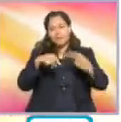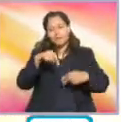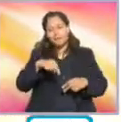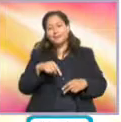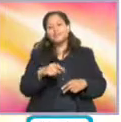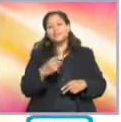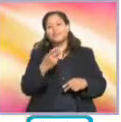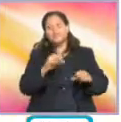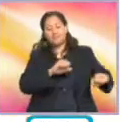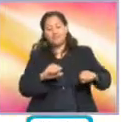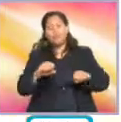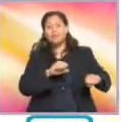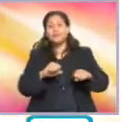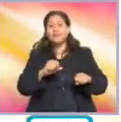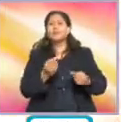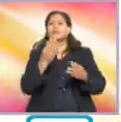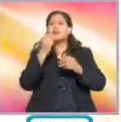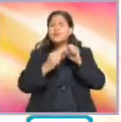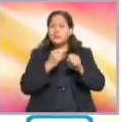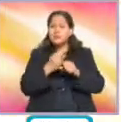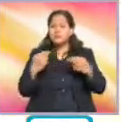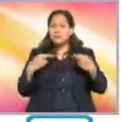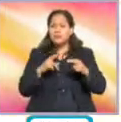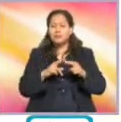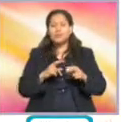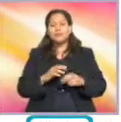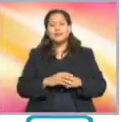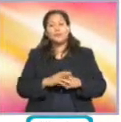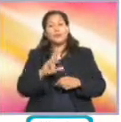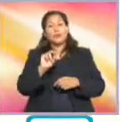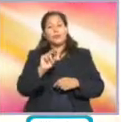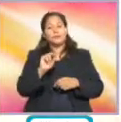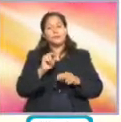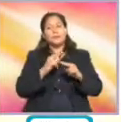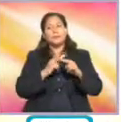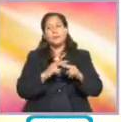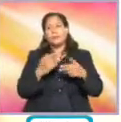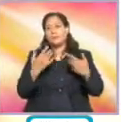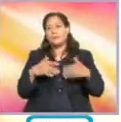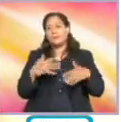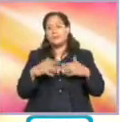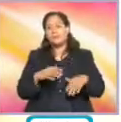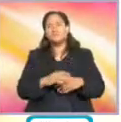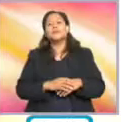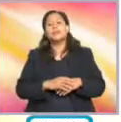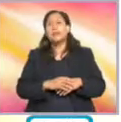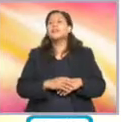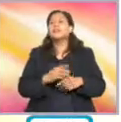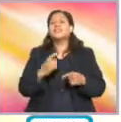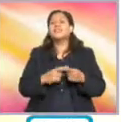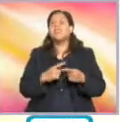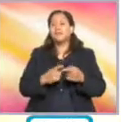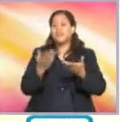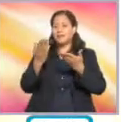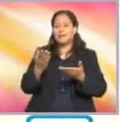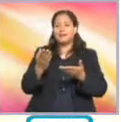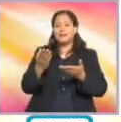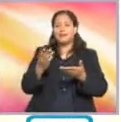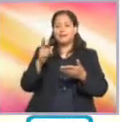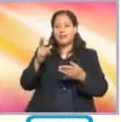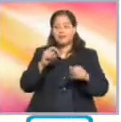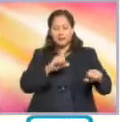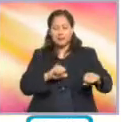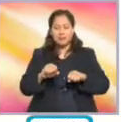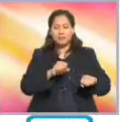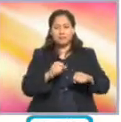con esta bolería que tiene, ¿cuántos años, maestro? 80 años, y pregunten por quién, por el maestro que hacía